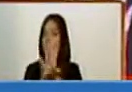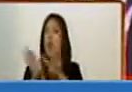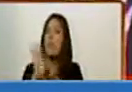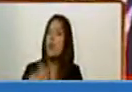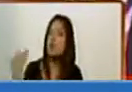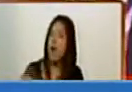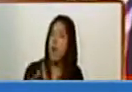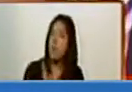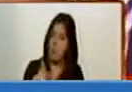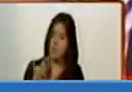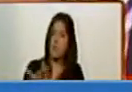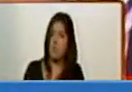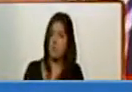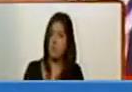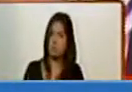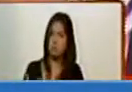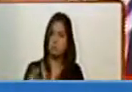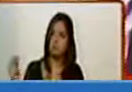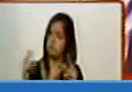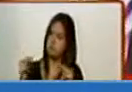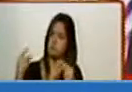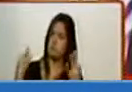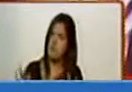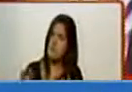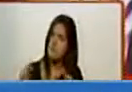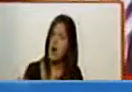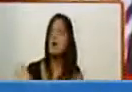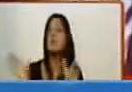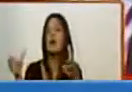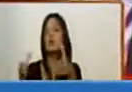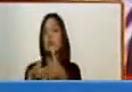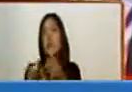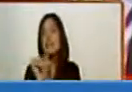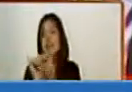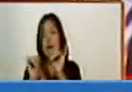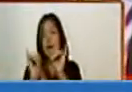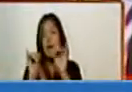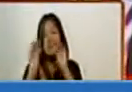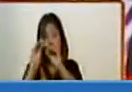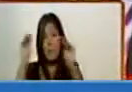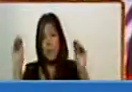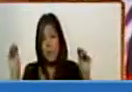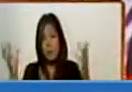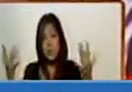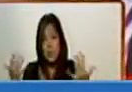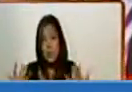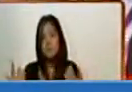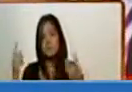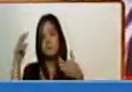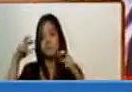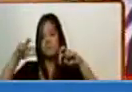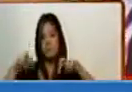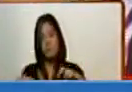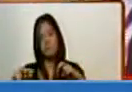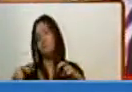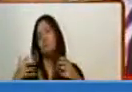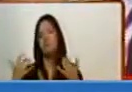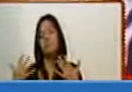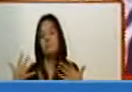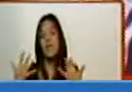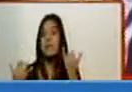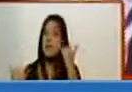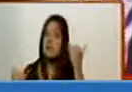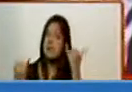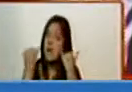gran capacidad para que esa reunión, una vez se convoque, podamos adelantar